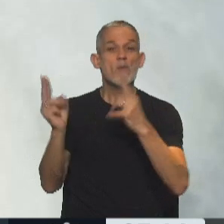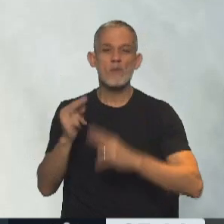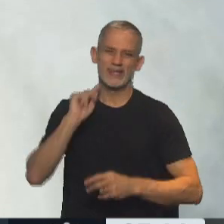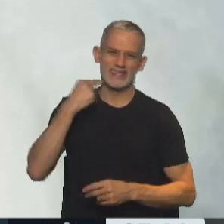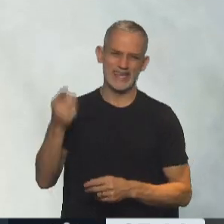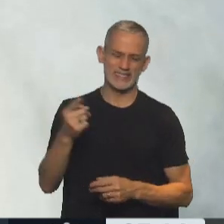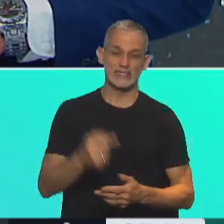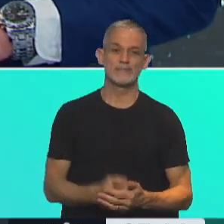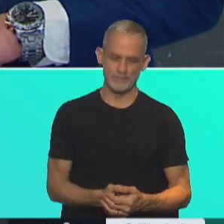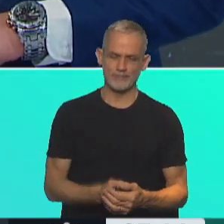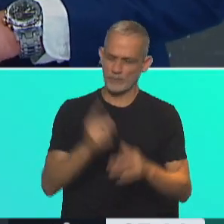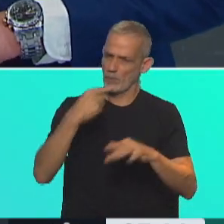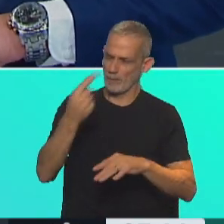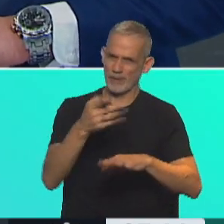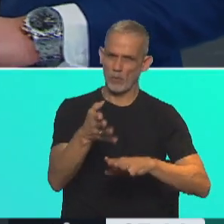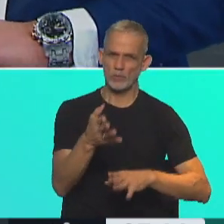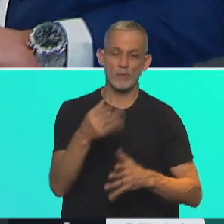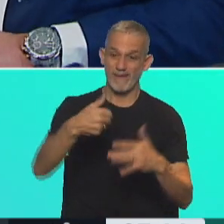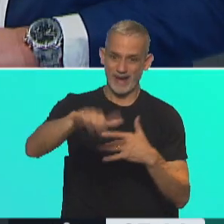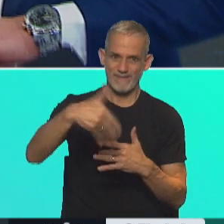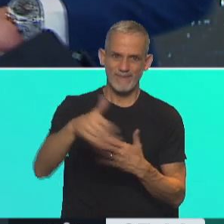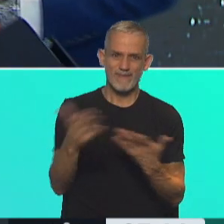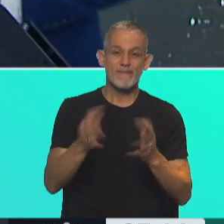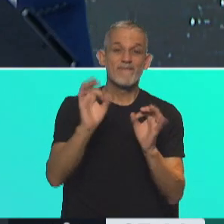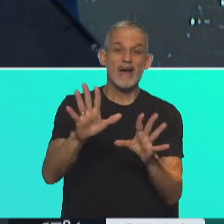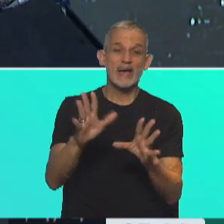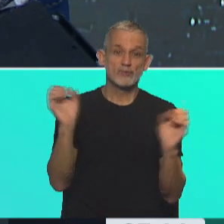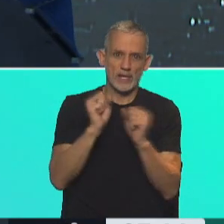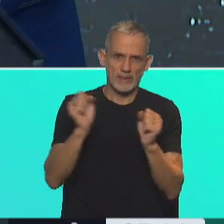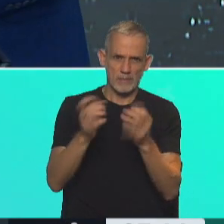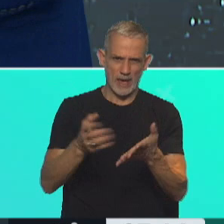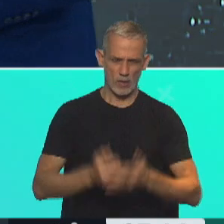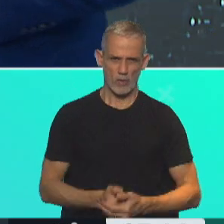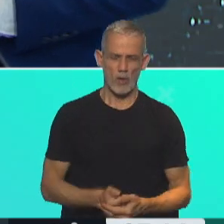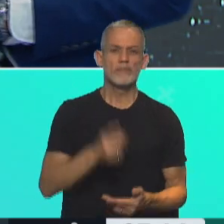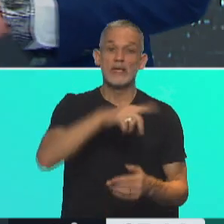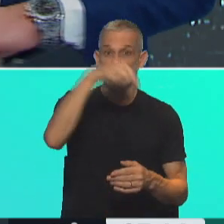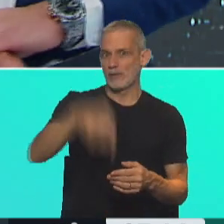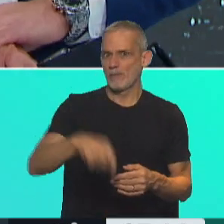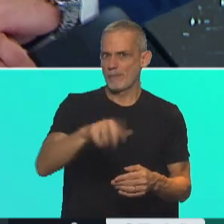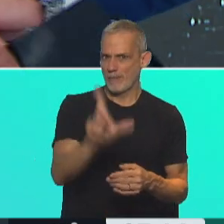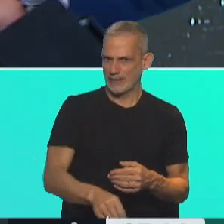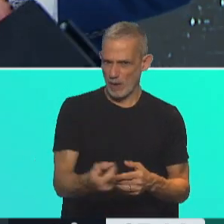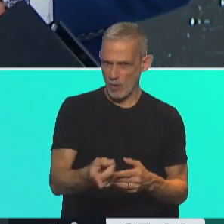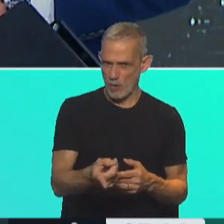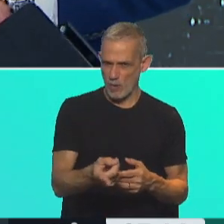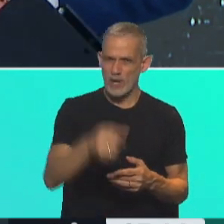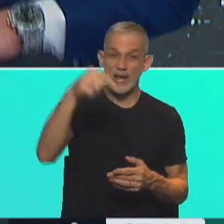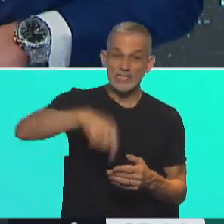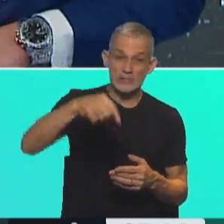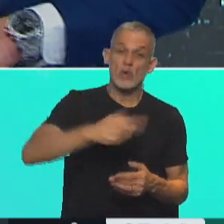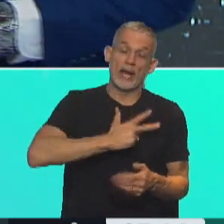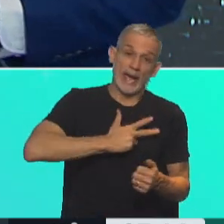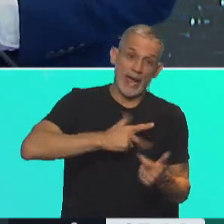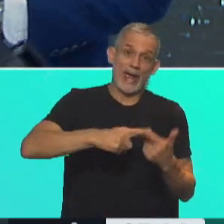Bueno, la pregunta, porque estamos en vísperas de las vacaciones de invierno, y el sur del país se va a